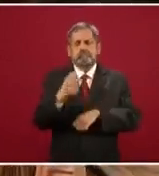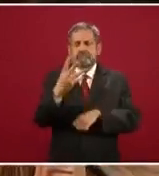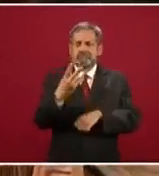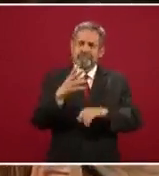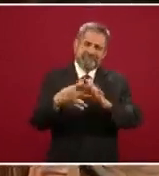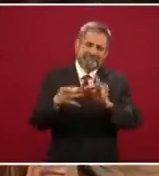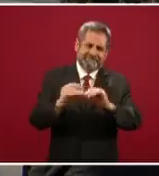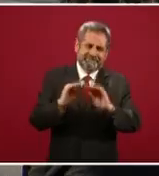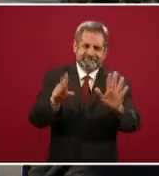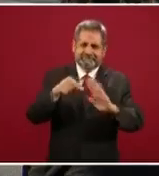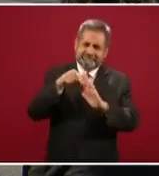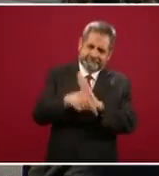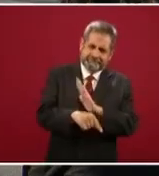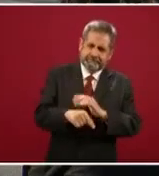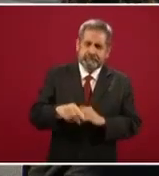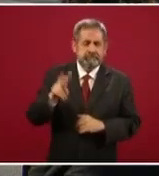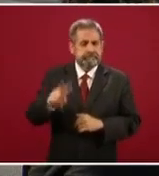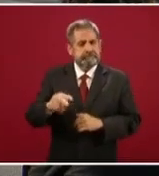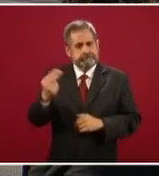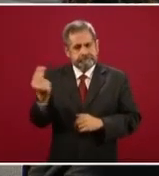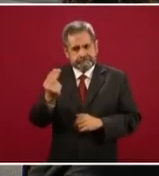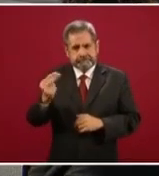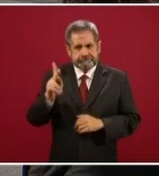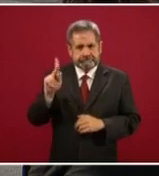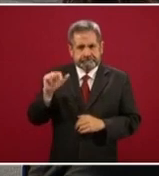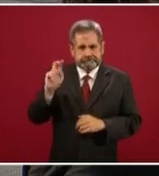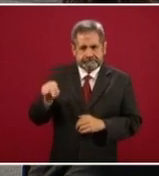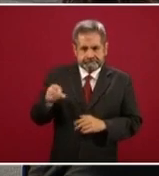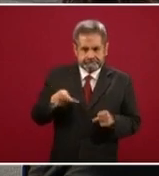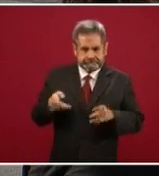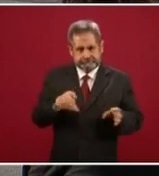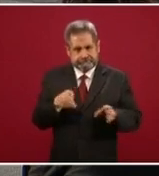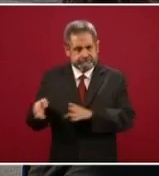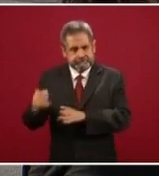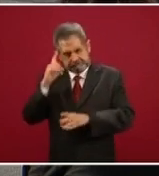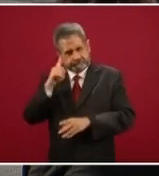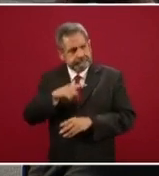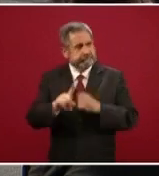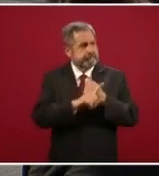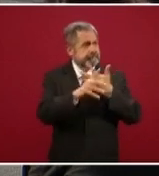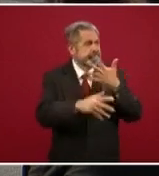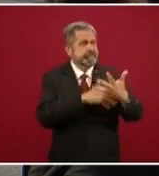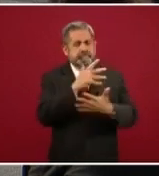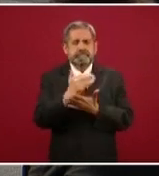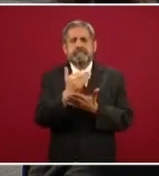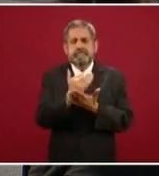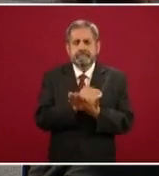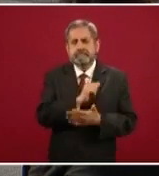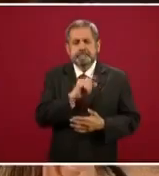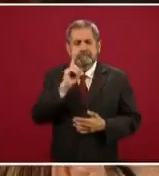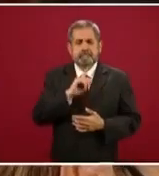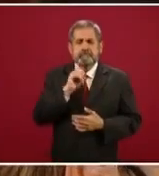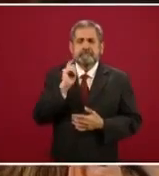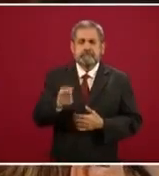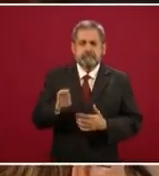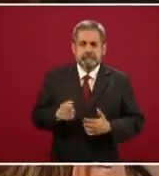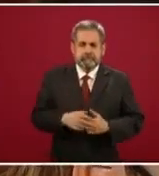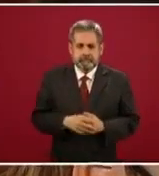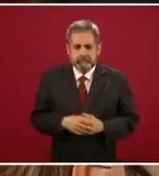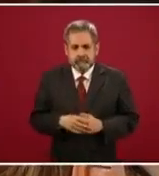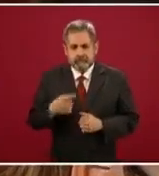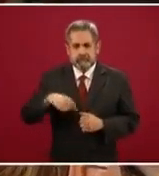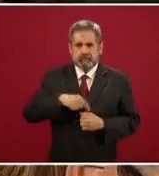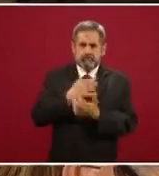Constitución. Pero es necesario un plan para acabar con las violencias contra las mujeres. Es decir,